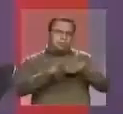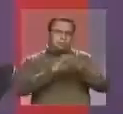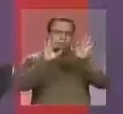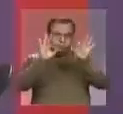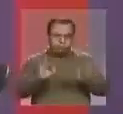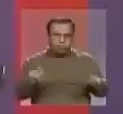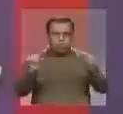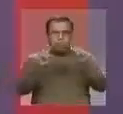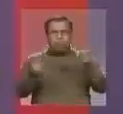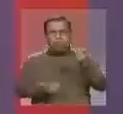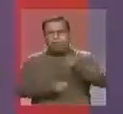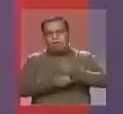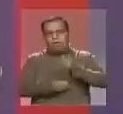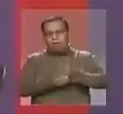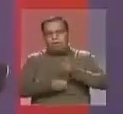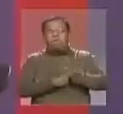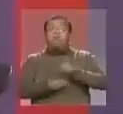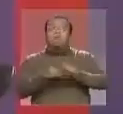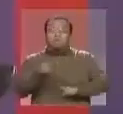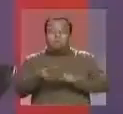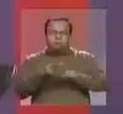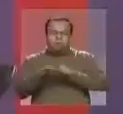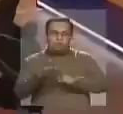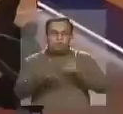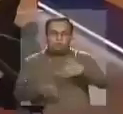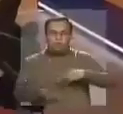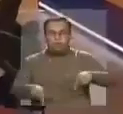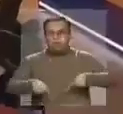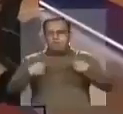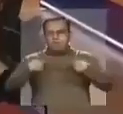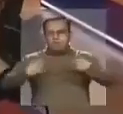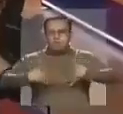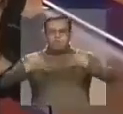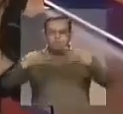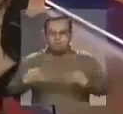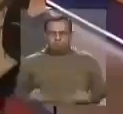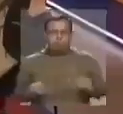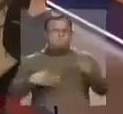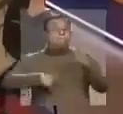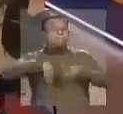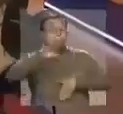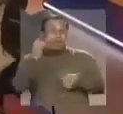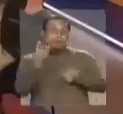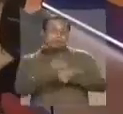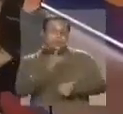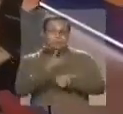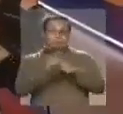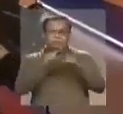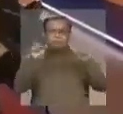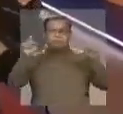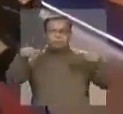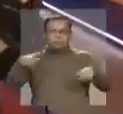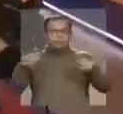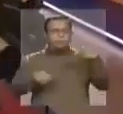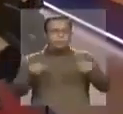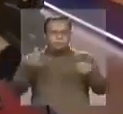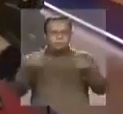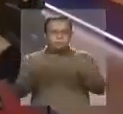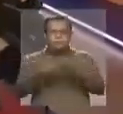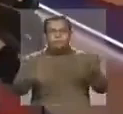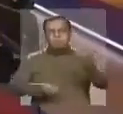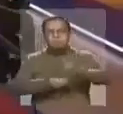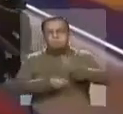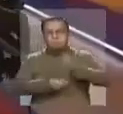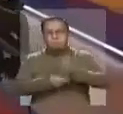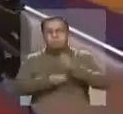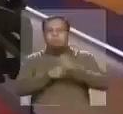a lo que es el empleo y también una vida digna, que es como lo que más se resalta cuando se habla de el empleo